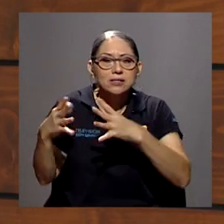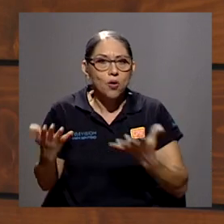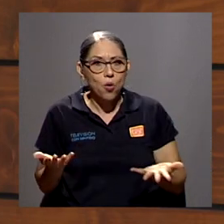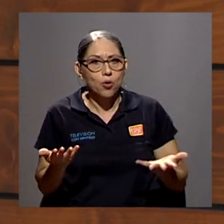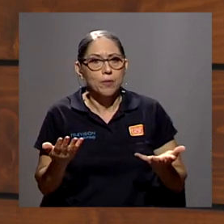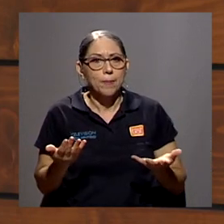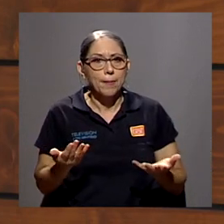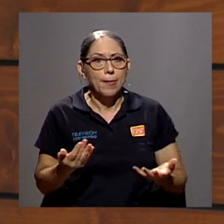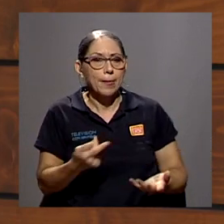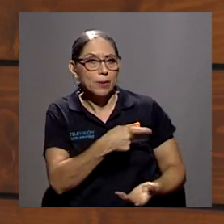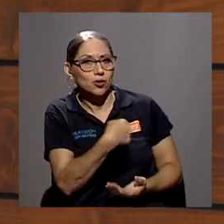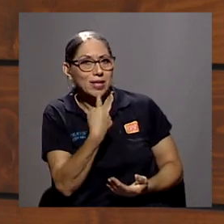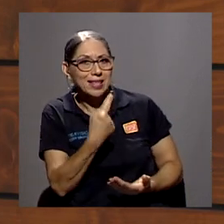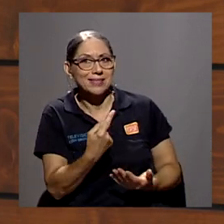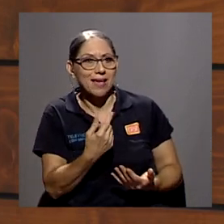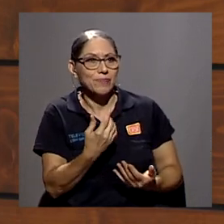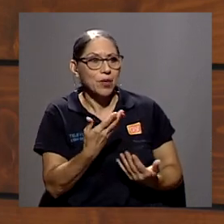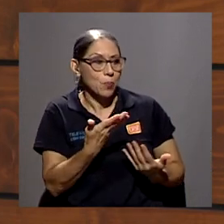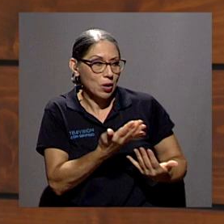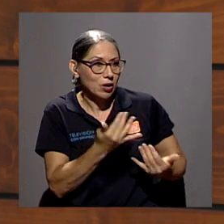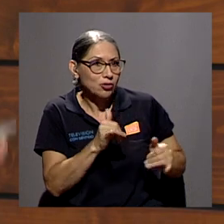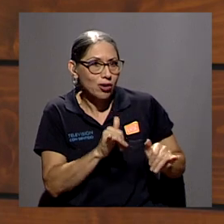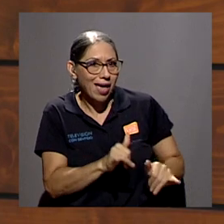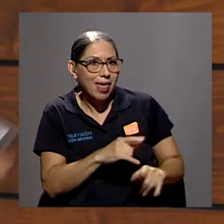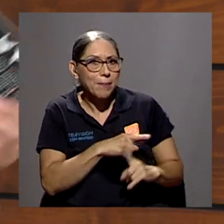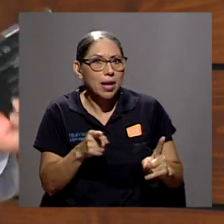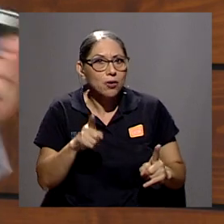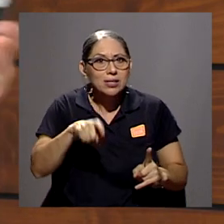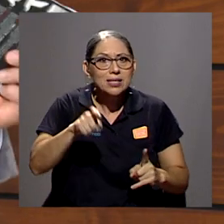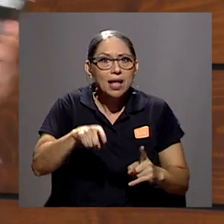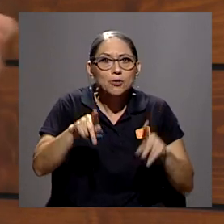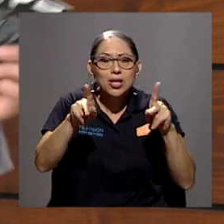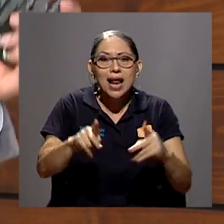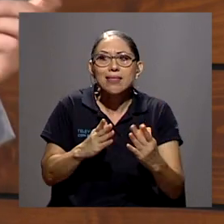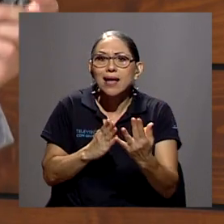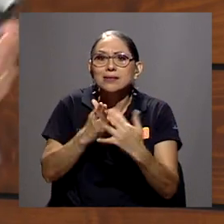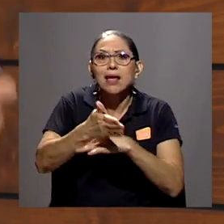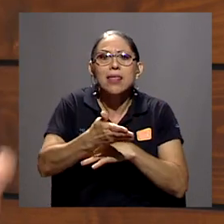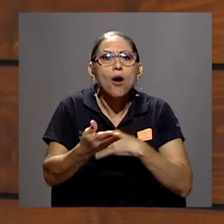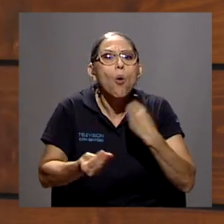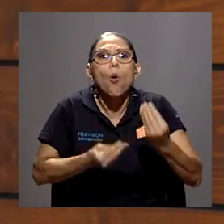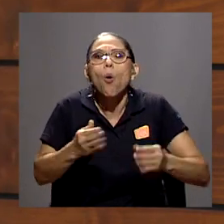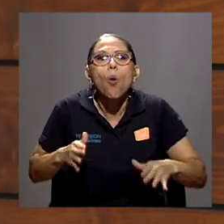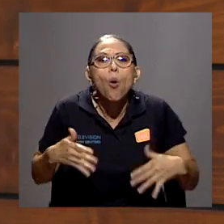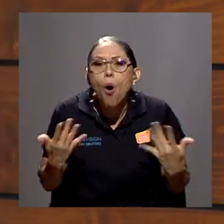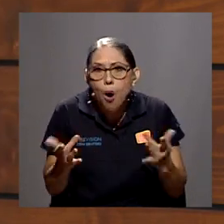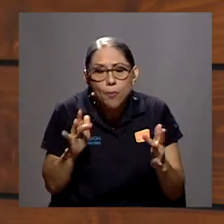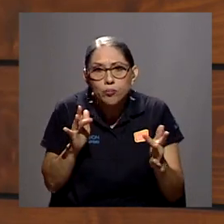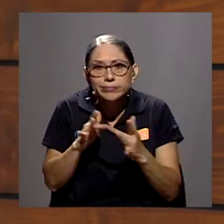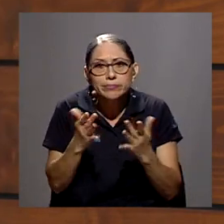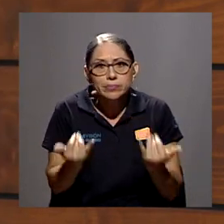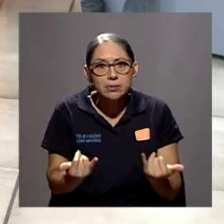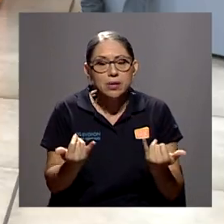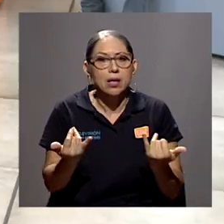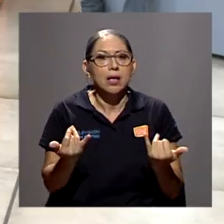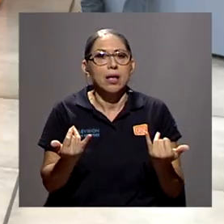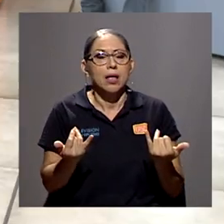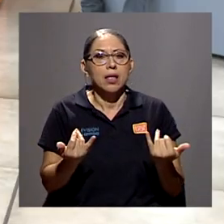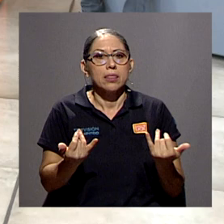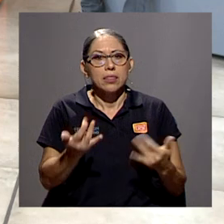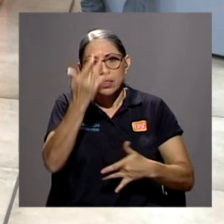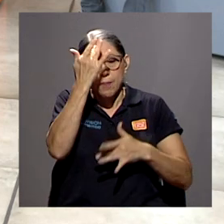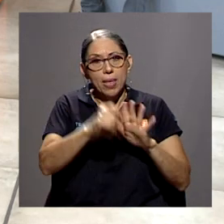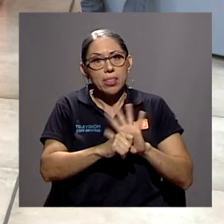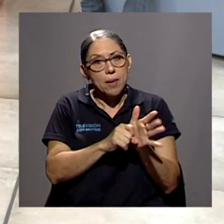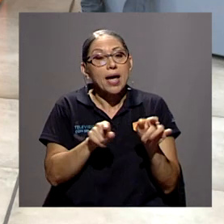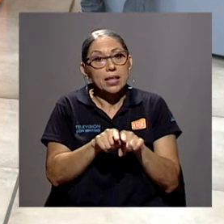que bueno esto queda pero necesitamos que la gente tenga acceso a él como cómo funciona esto en este en este momento de